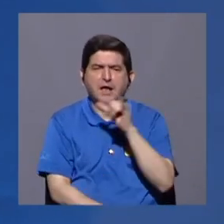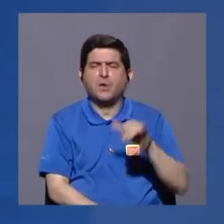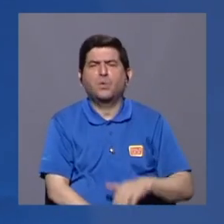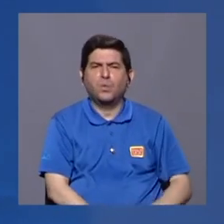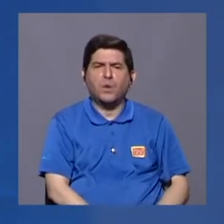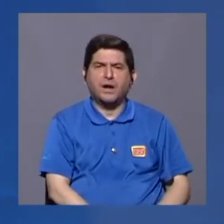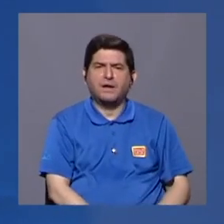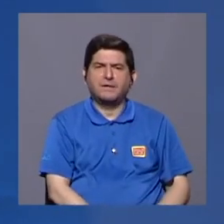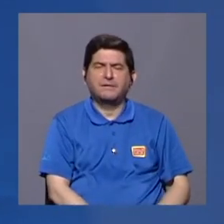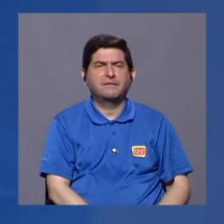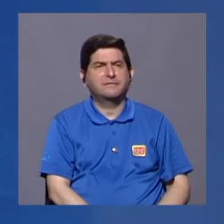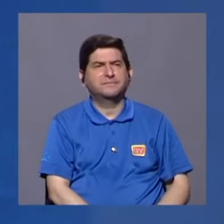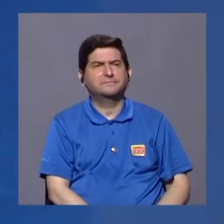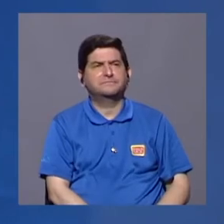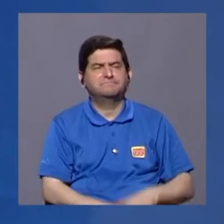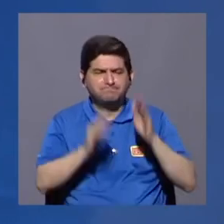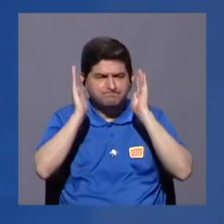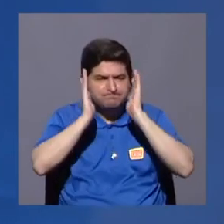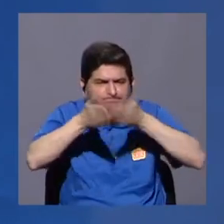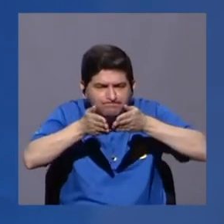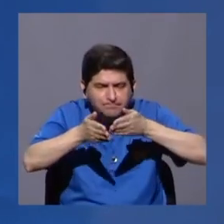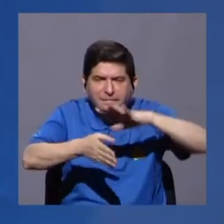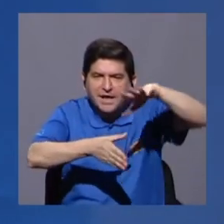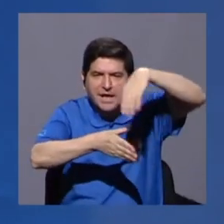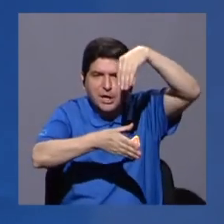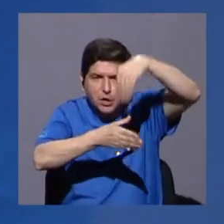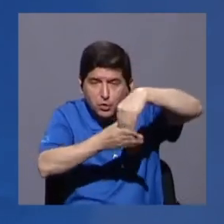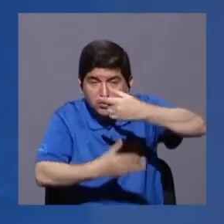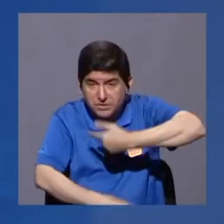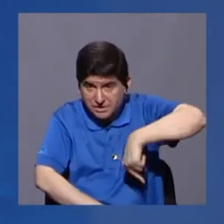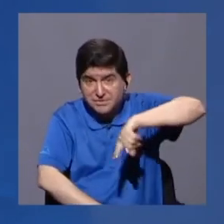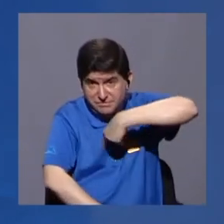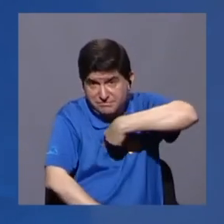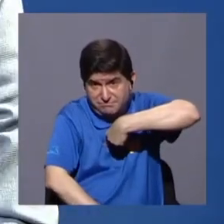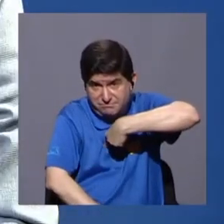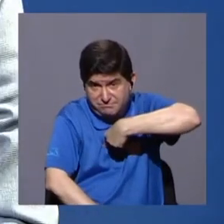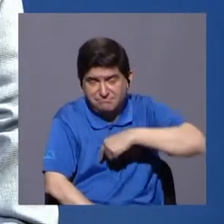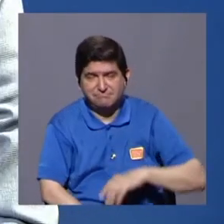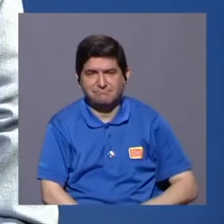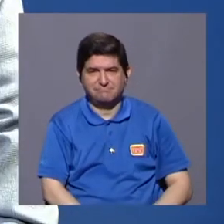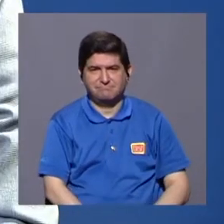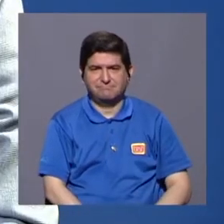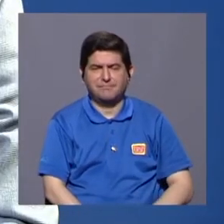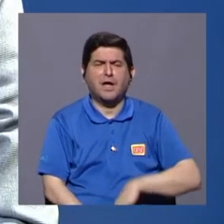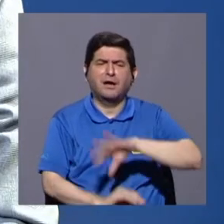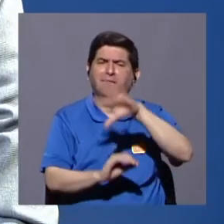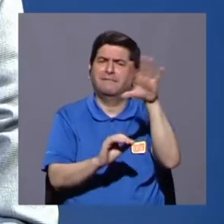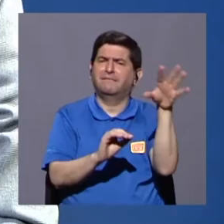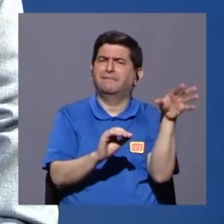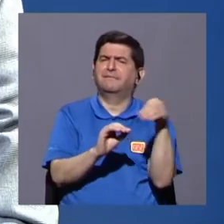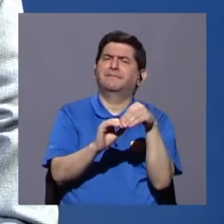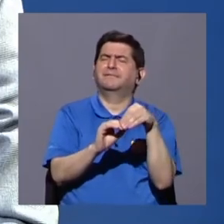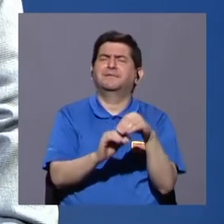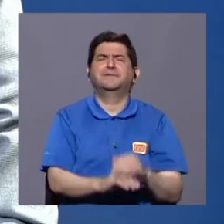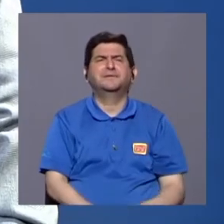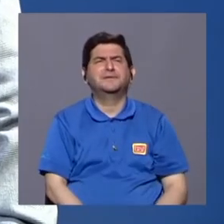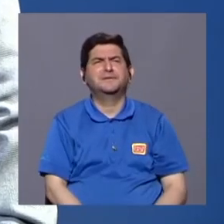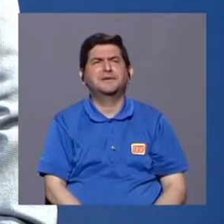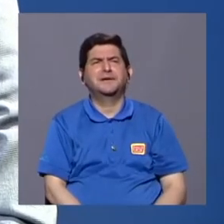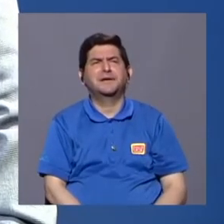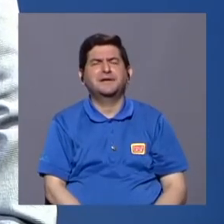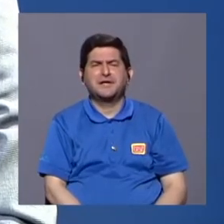está centrada en el contexto en el que nos desenvolvemos y además buscando